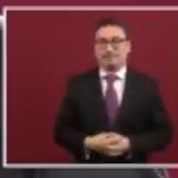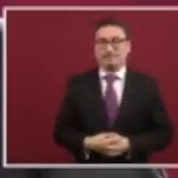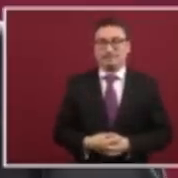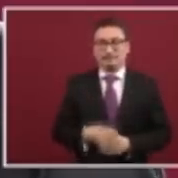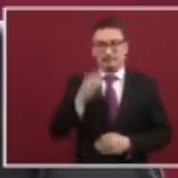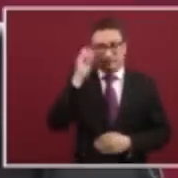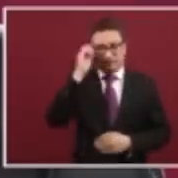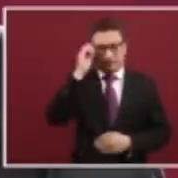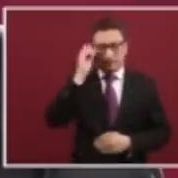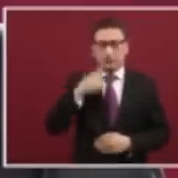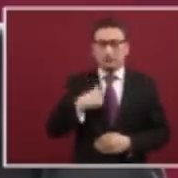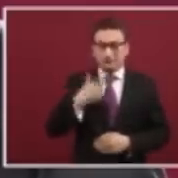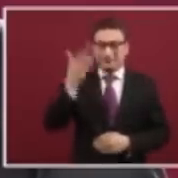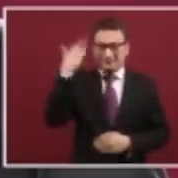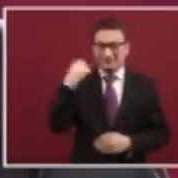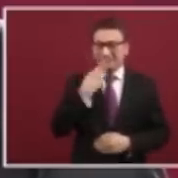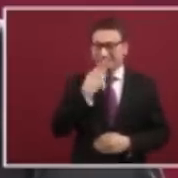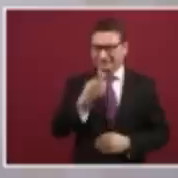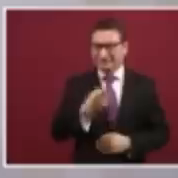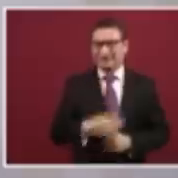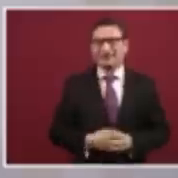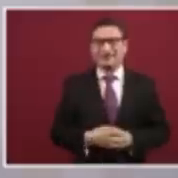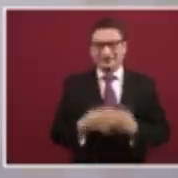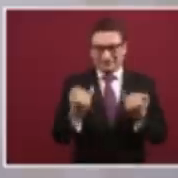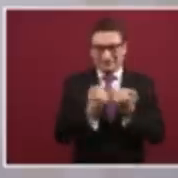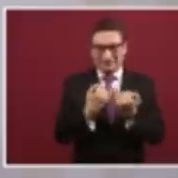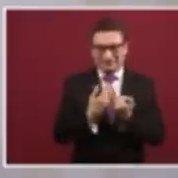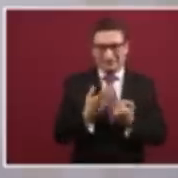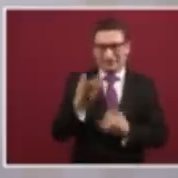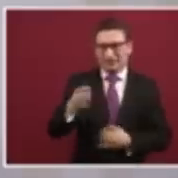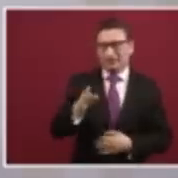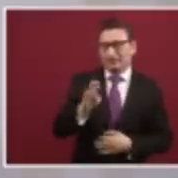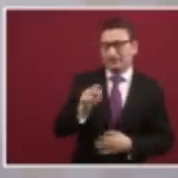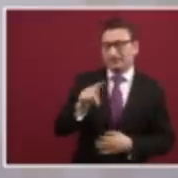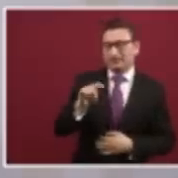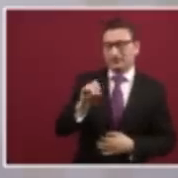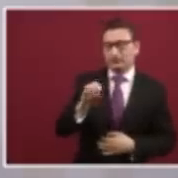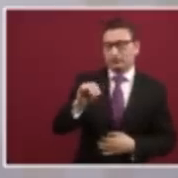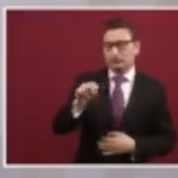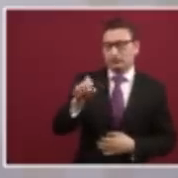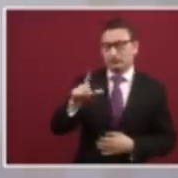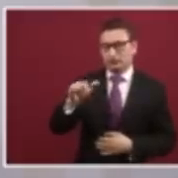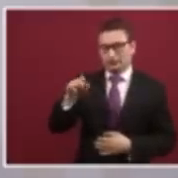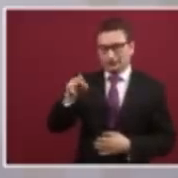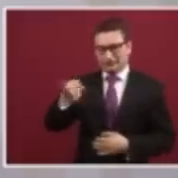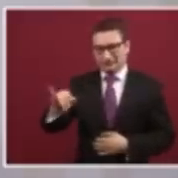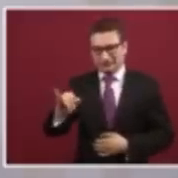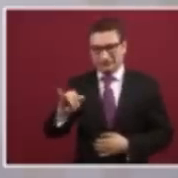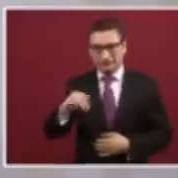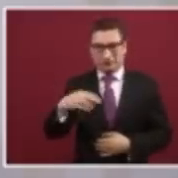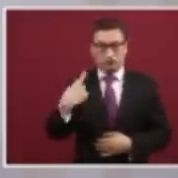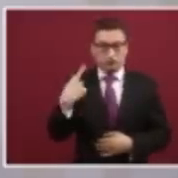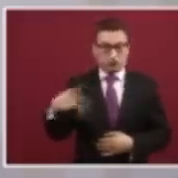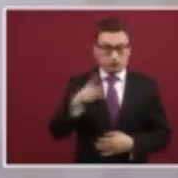Yo comentaba que a Benito Mussolini le puso así su papá